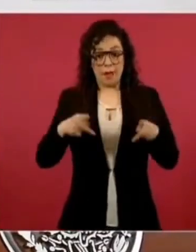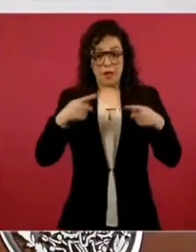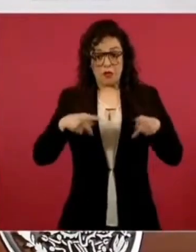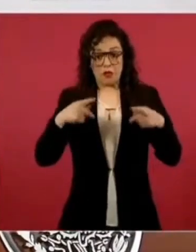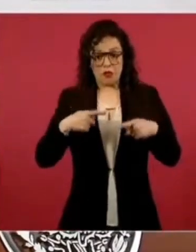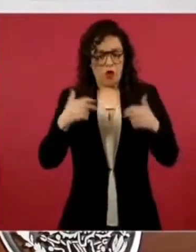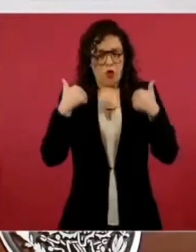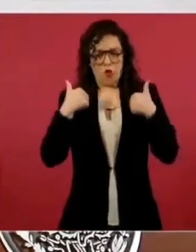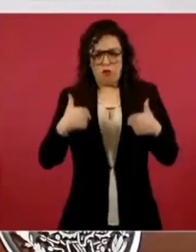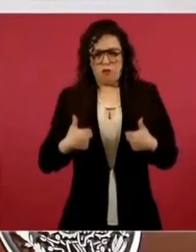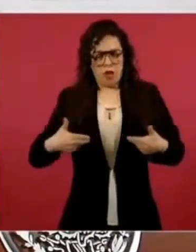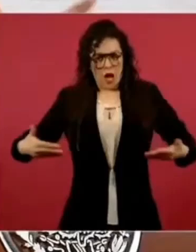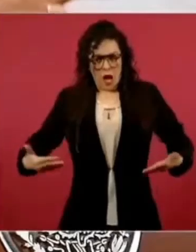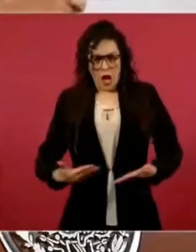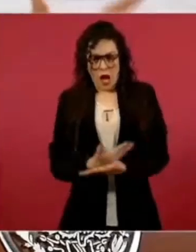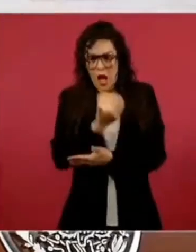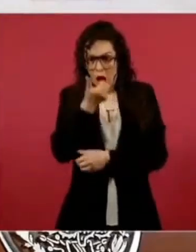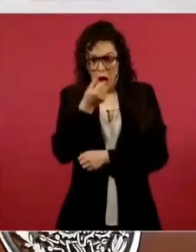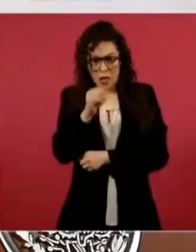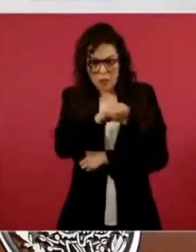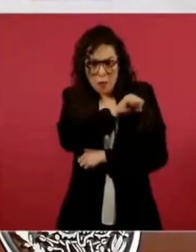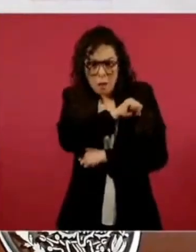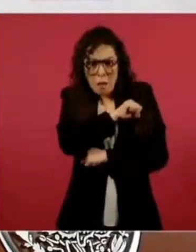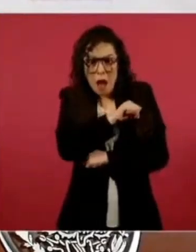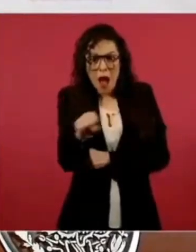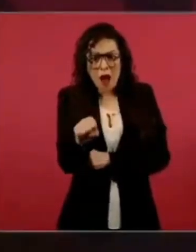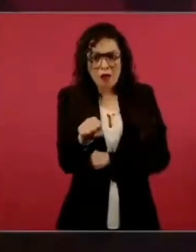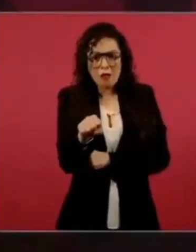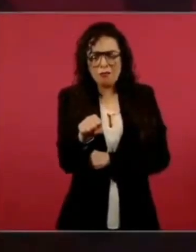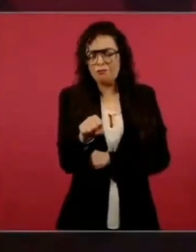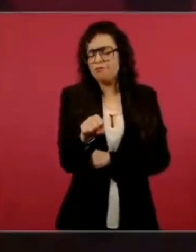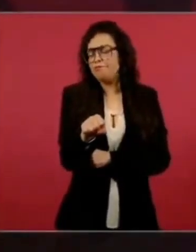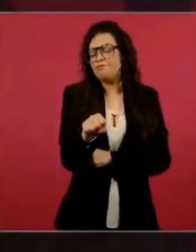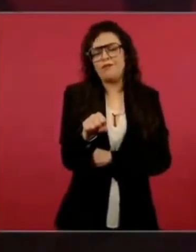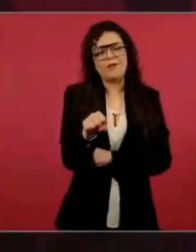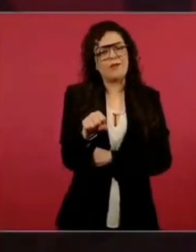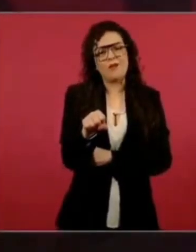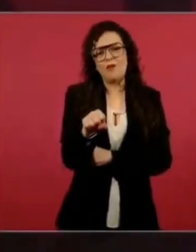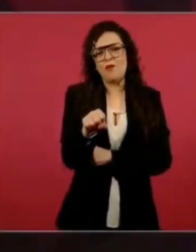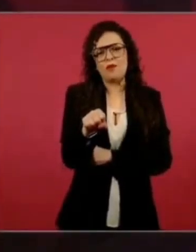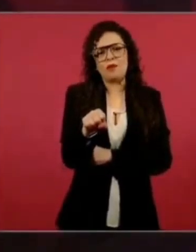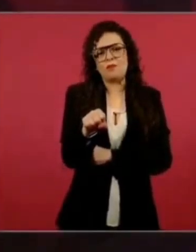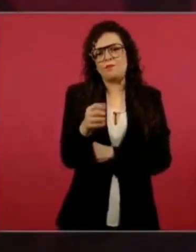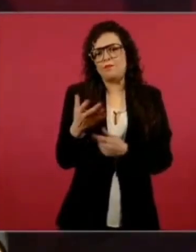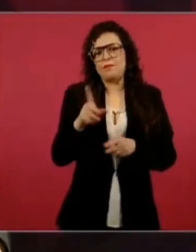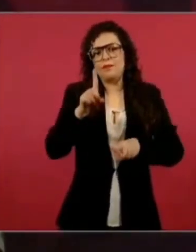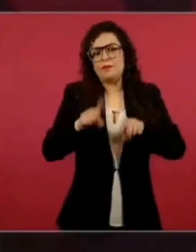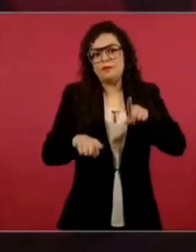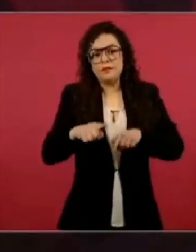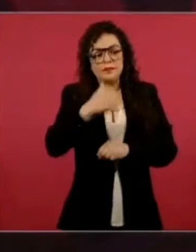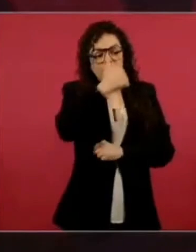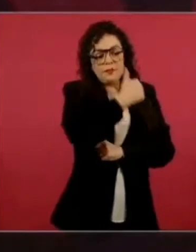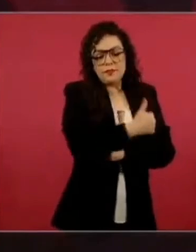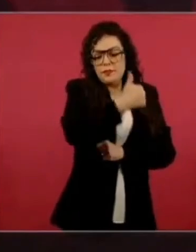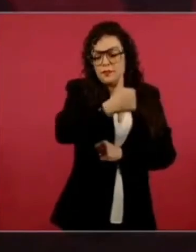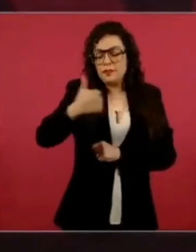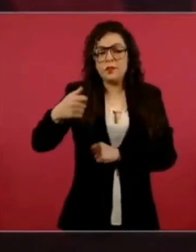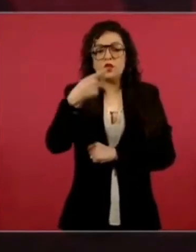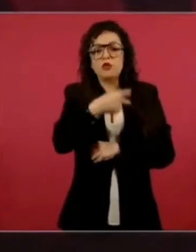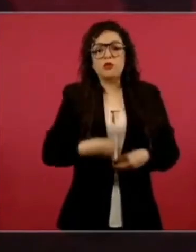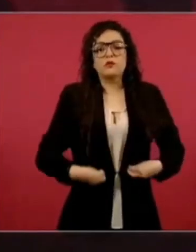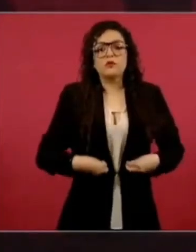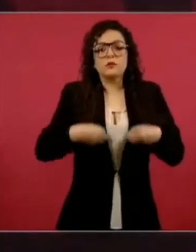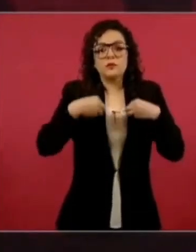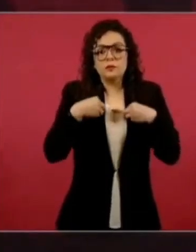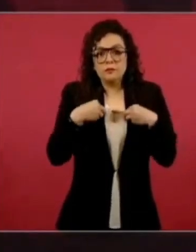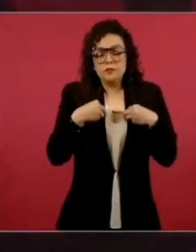son las circunstancias las que llevan a algunos a tomar el camino de las conductas antisociales.